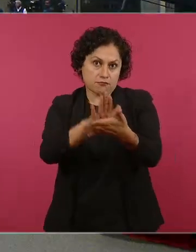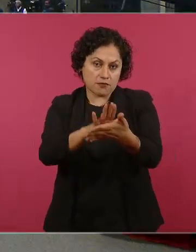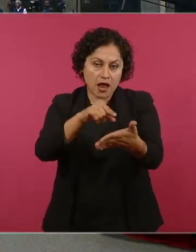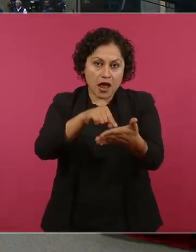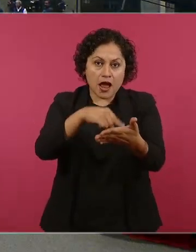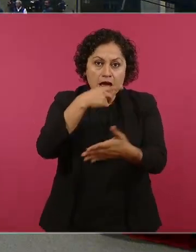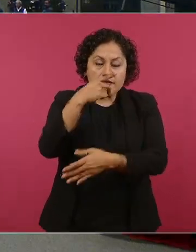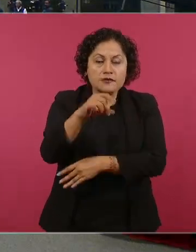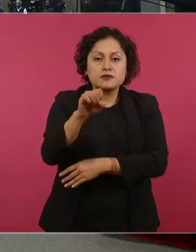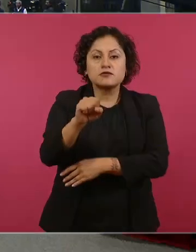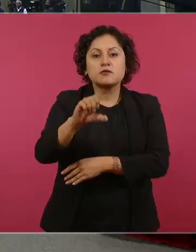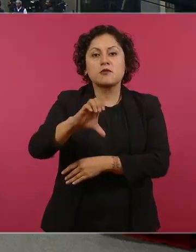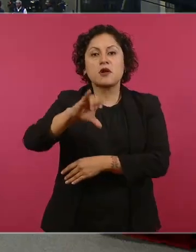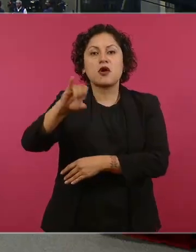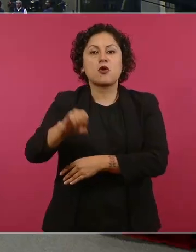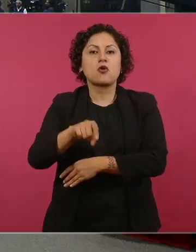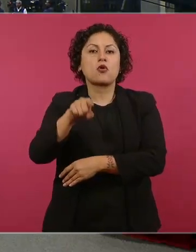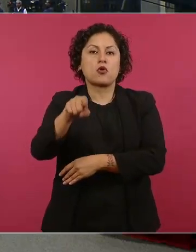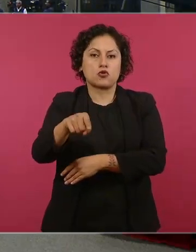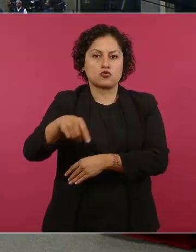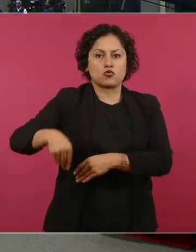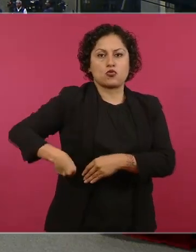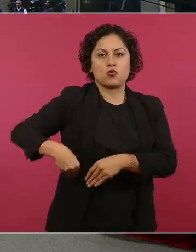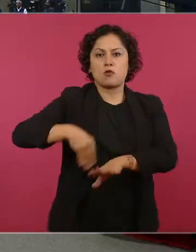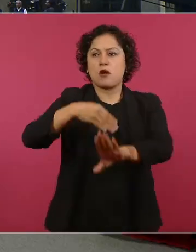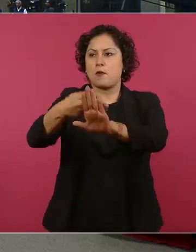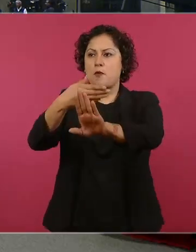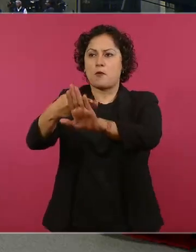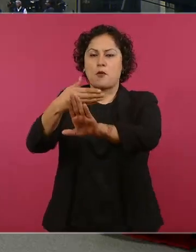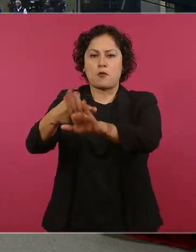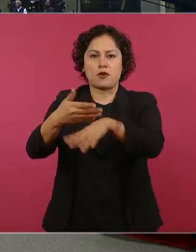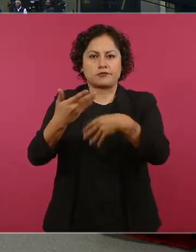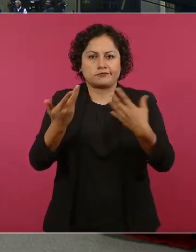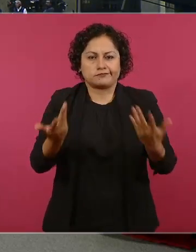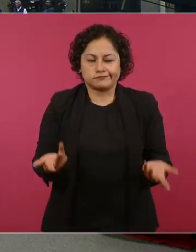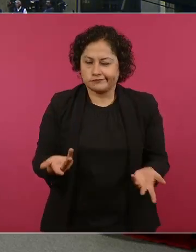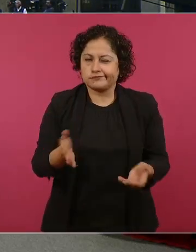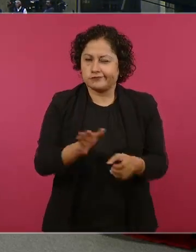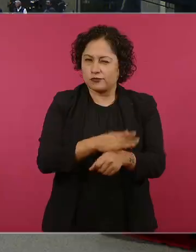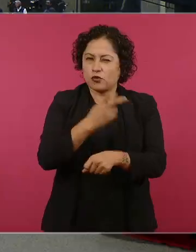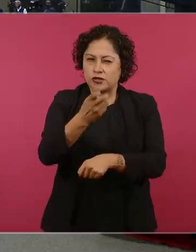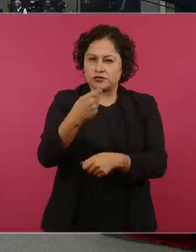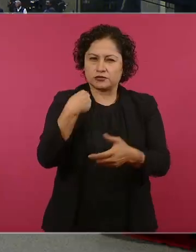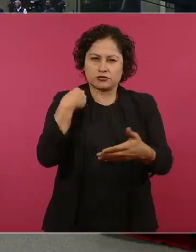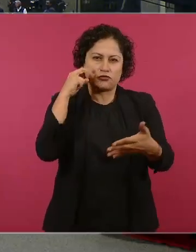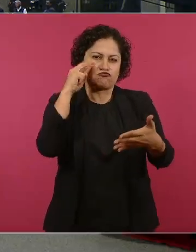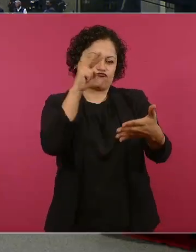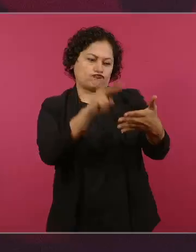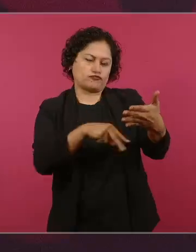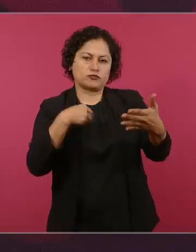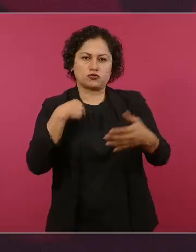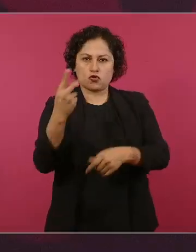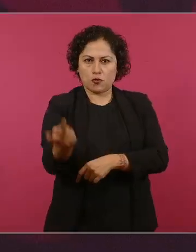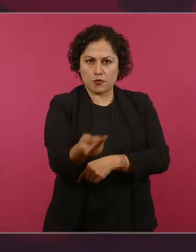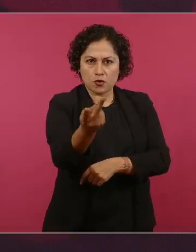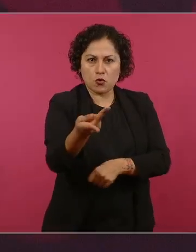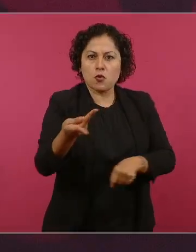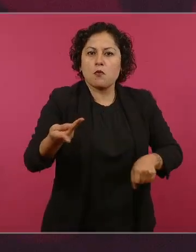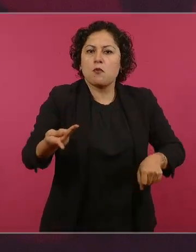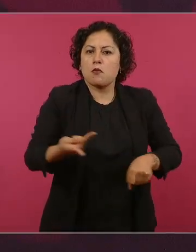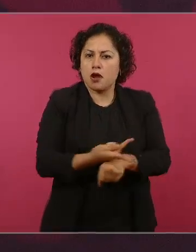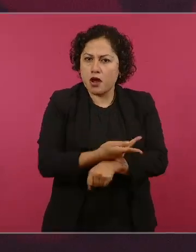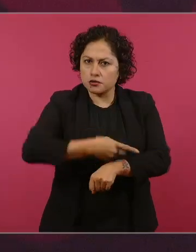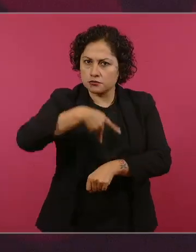está siendo atacada sistemáticamente por su administración, presidente. Entonces, consultarle eso, la soberanía nacional, la importancia que